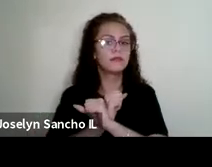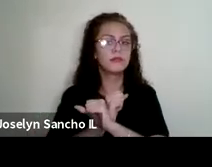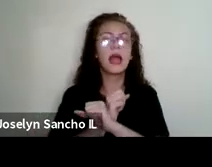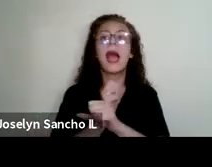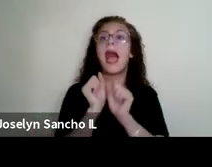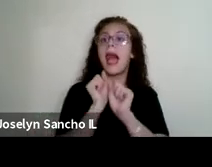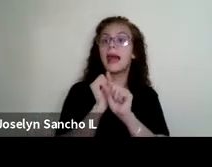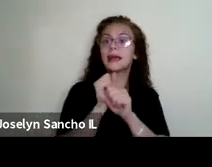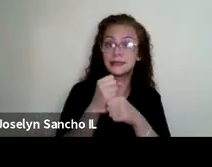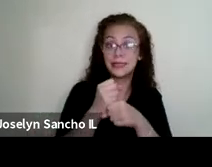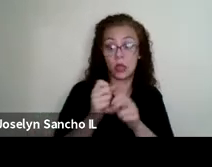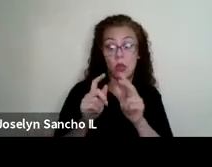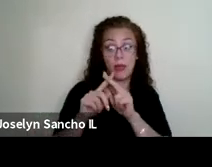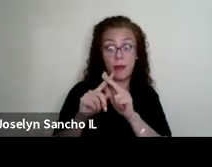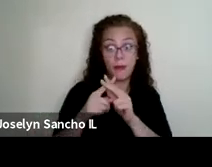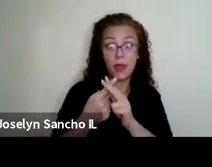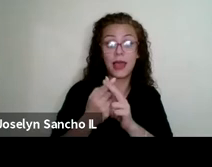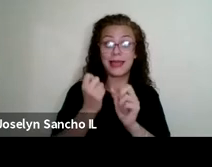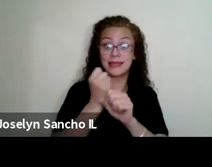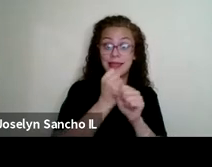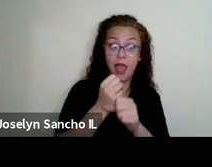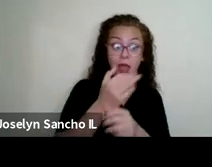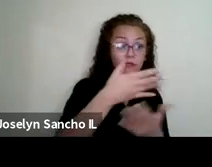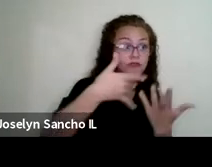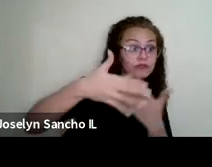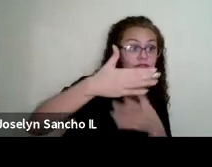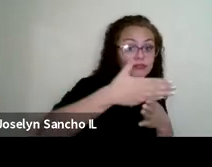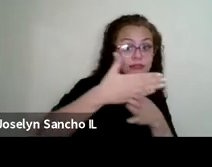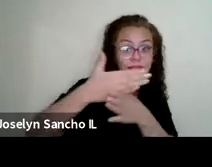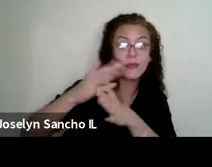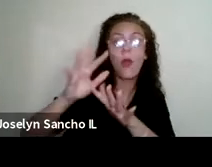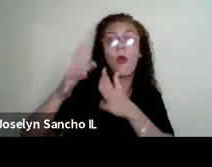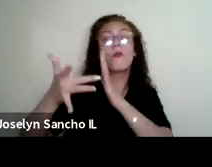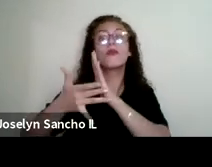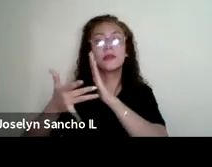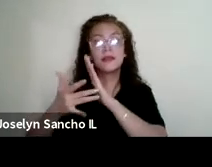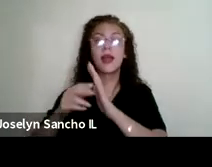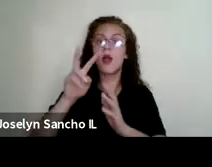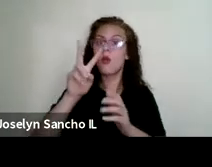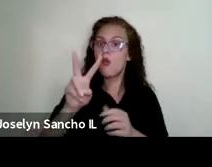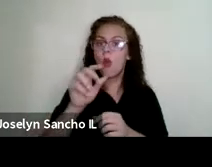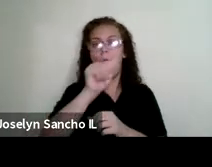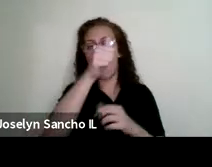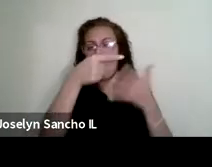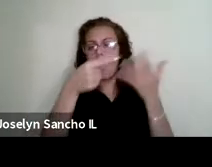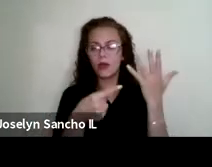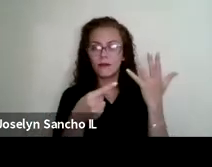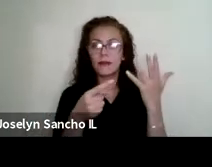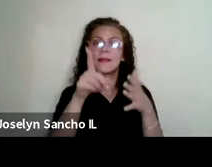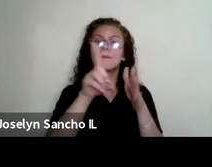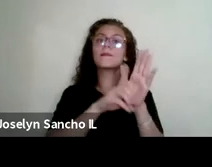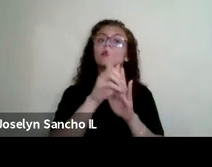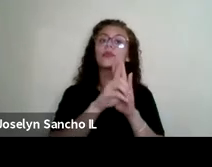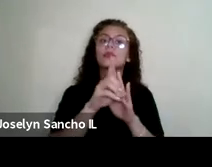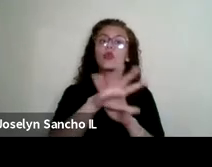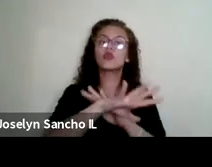haciendo a partir del trabajo colaborativo como la tecnología Uber u otras, ¿verdad? Va desarrollando